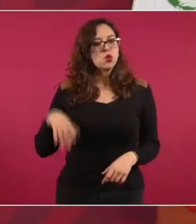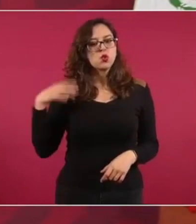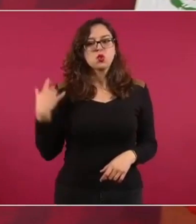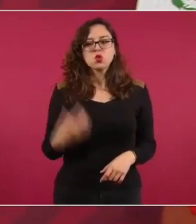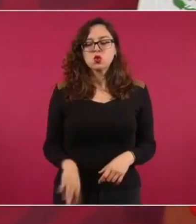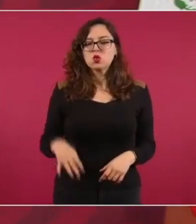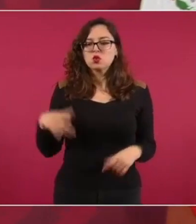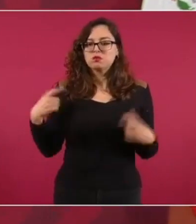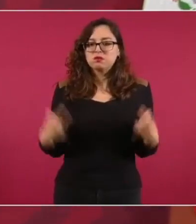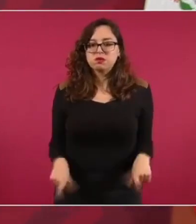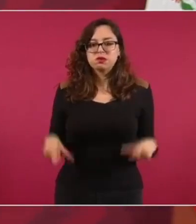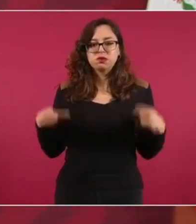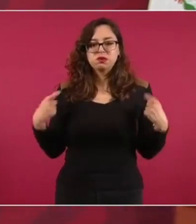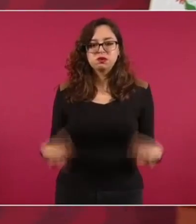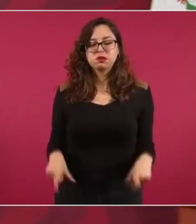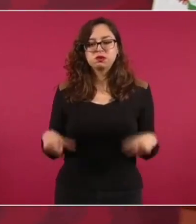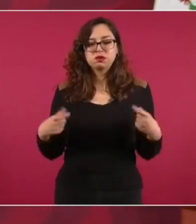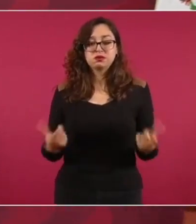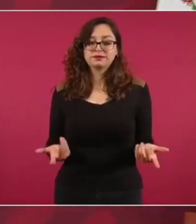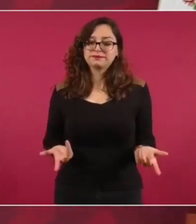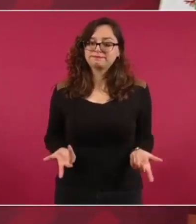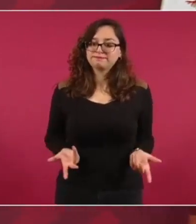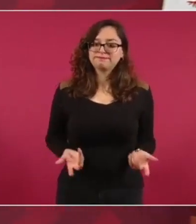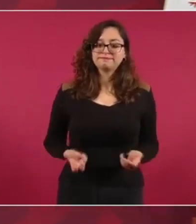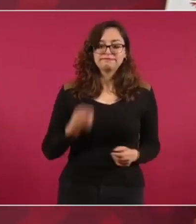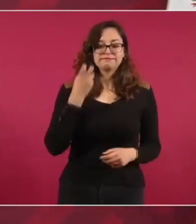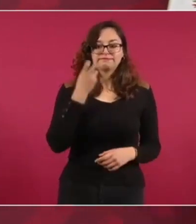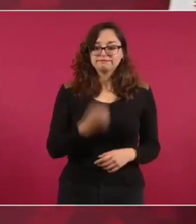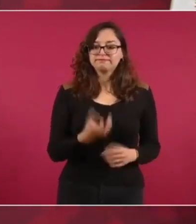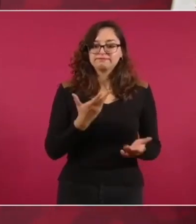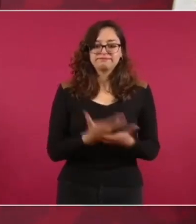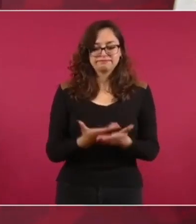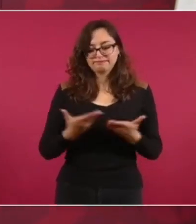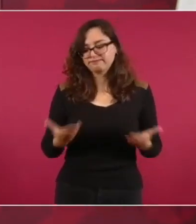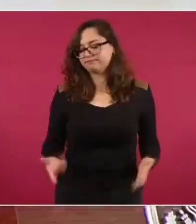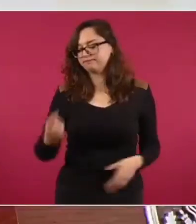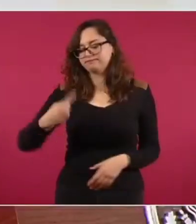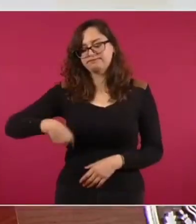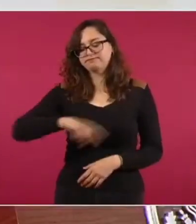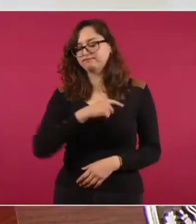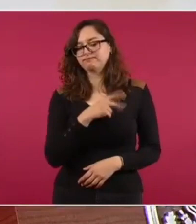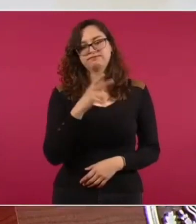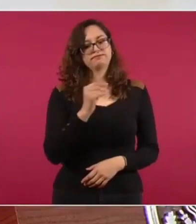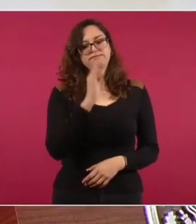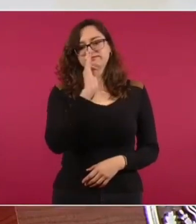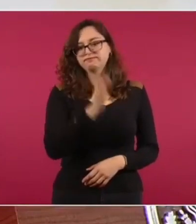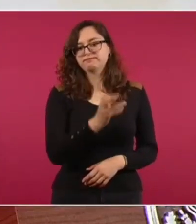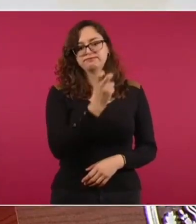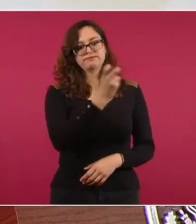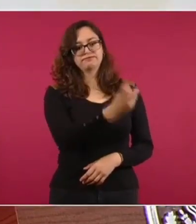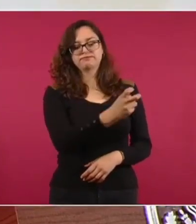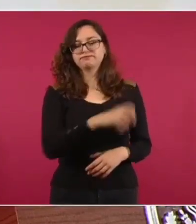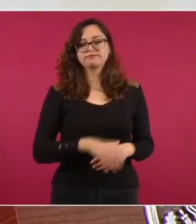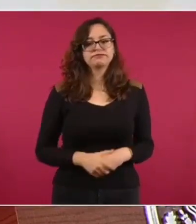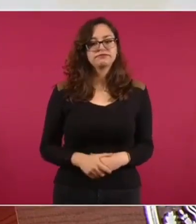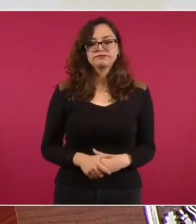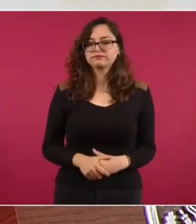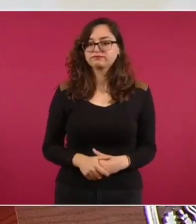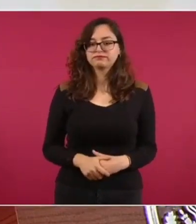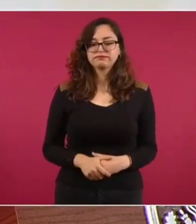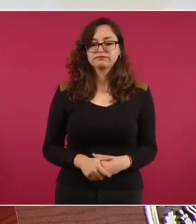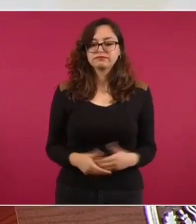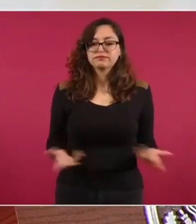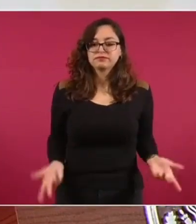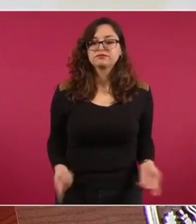más cuantiosos, ¿no? Entonces, eso no. Una de las cosas que yo celebro que se